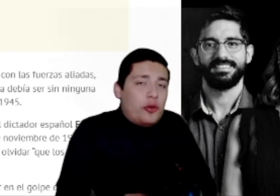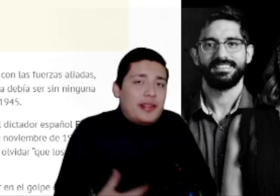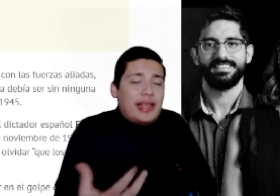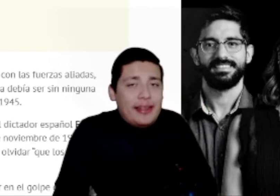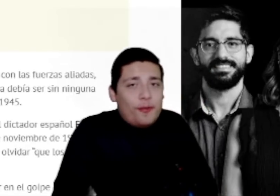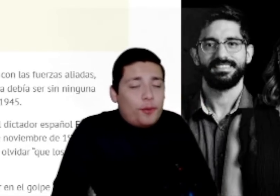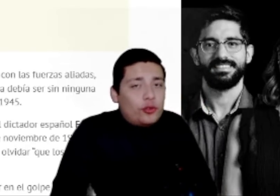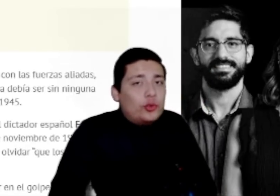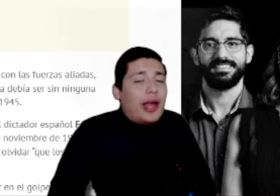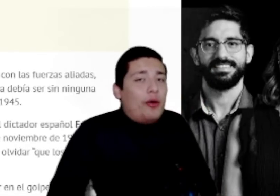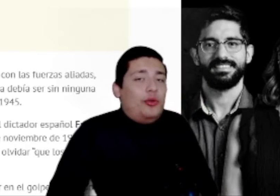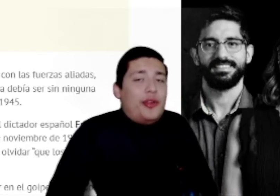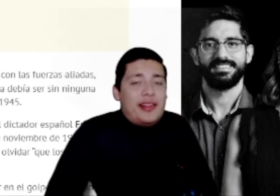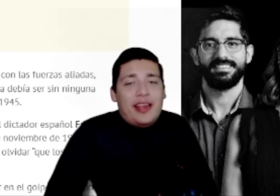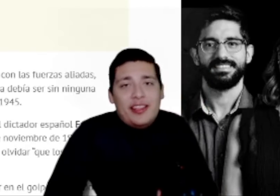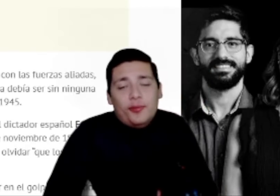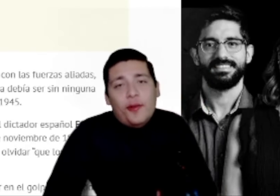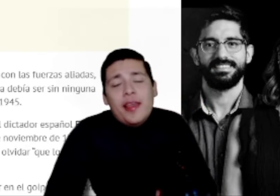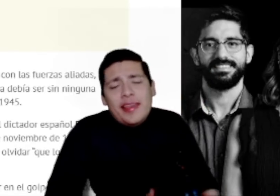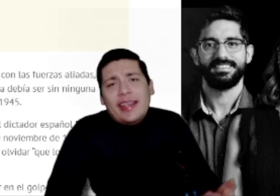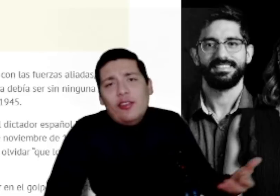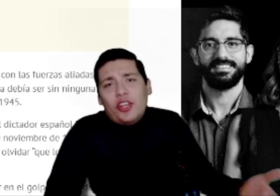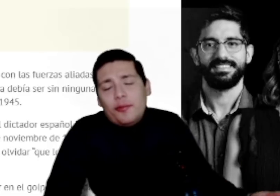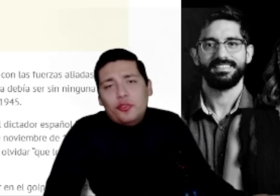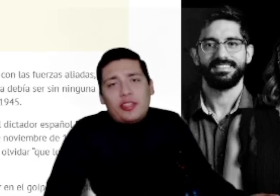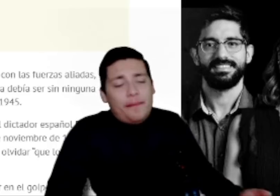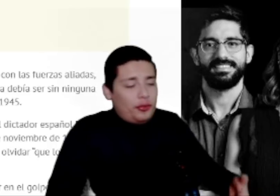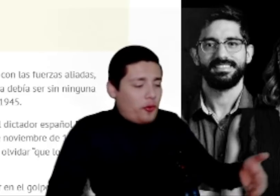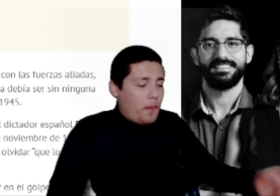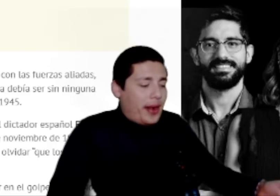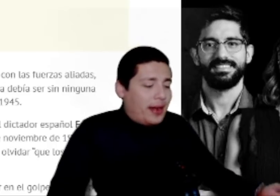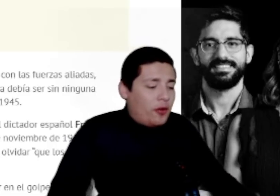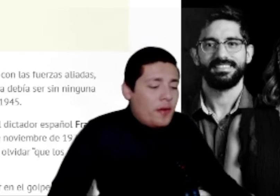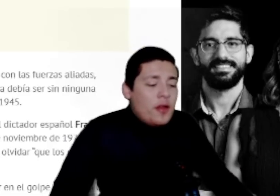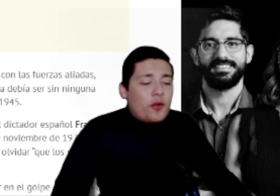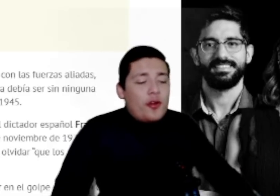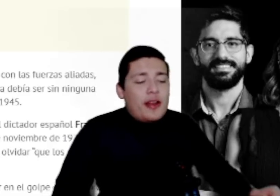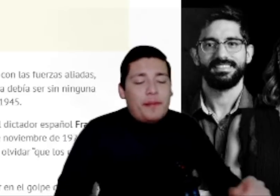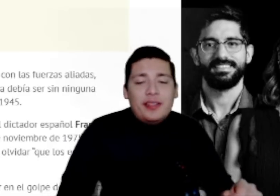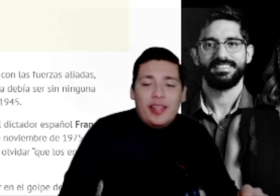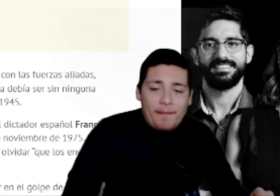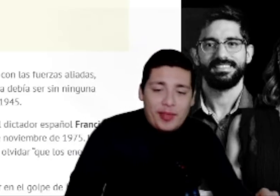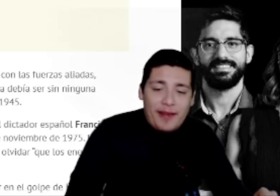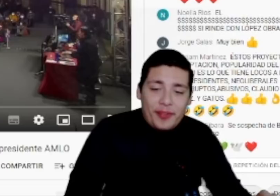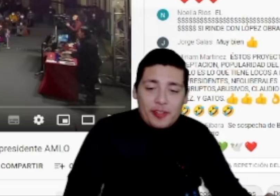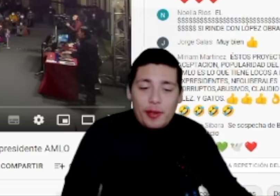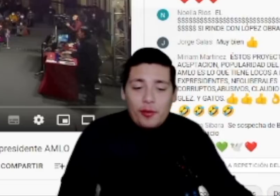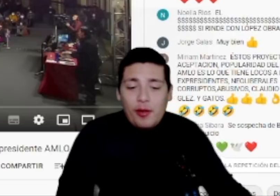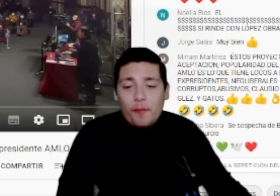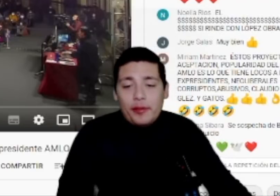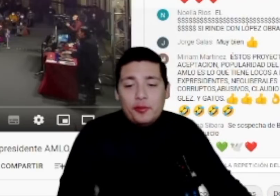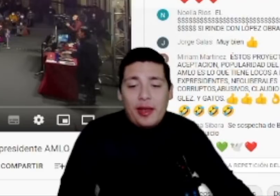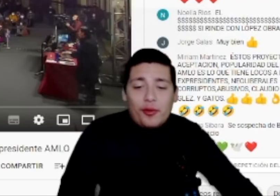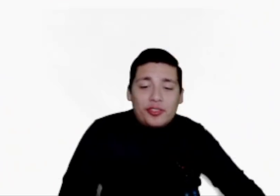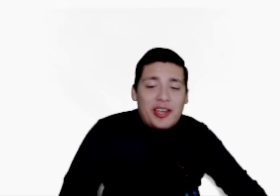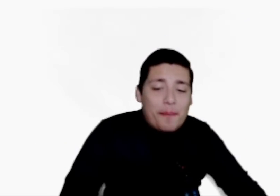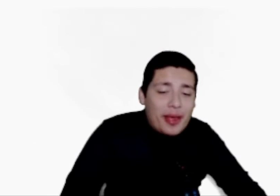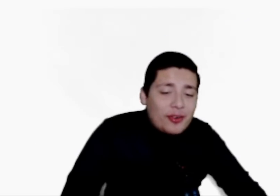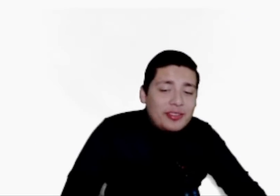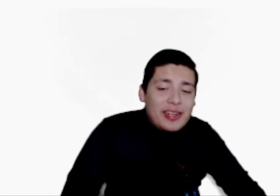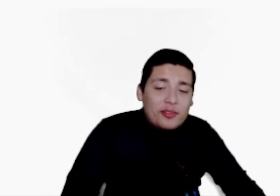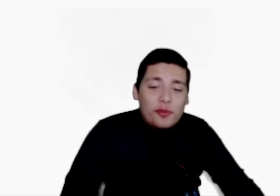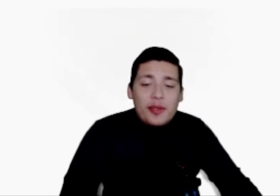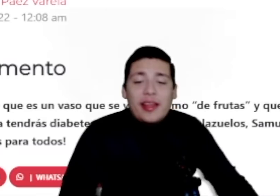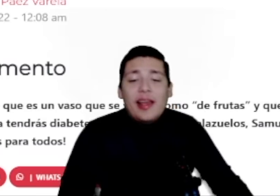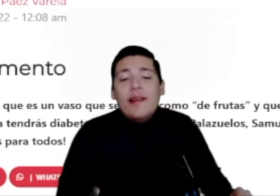han sobresalido por su autoritarismo. ¿Y qué es lo que buscan? Pues compararlo con el presidente Andrés Manuel López Obrador. Sin